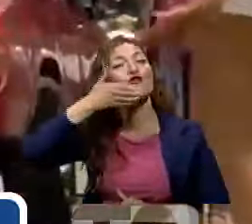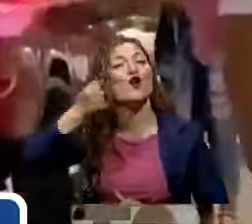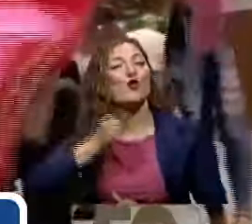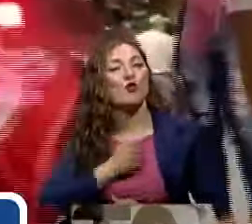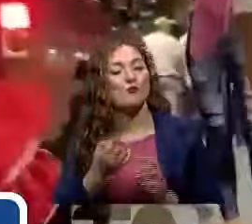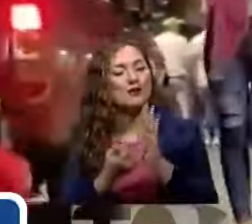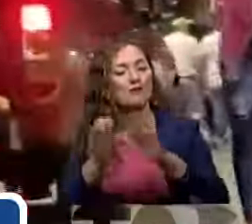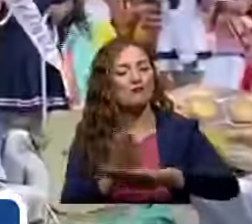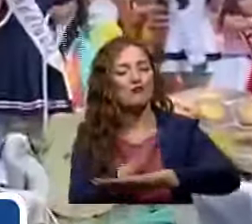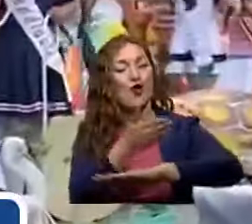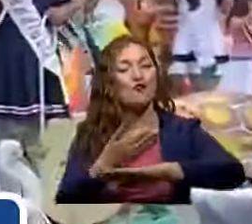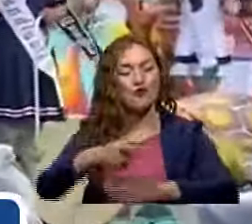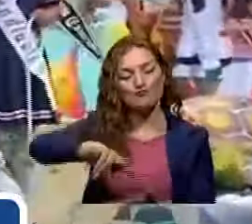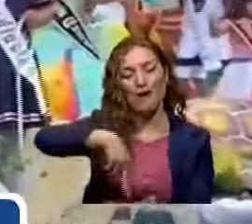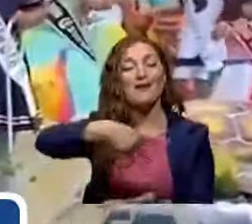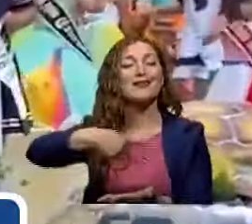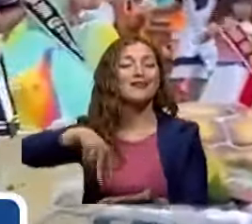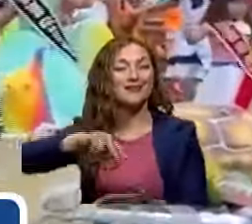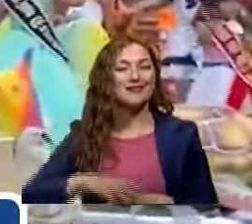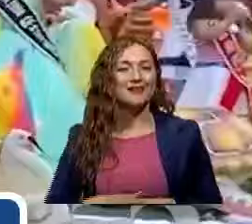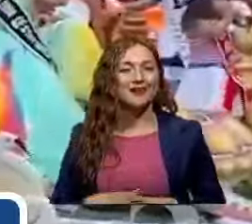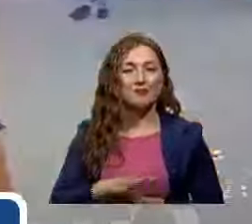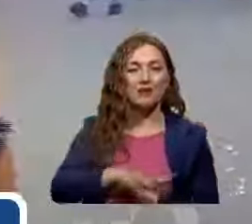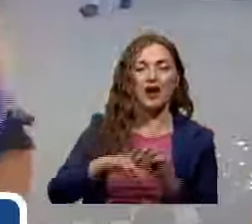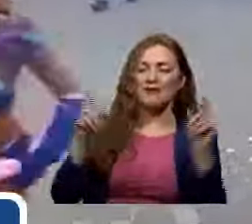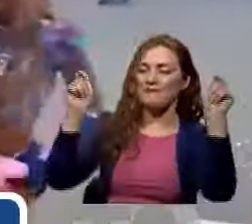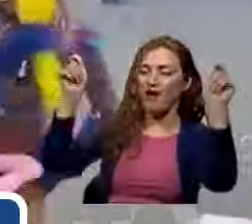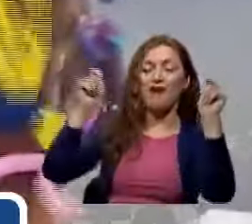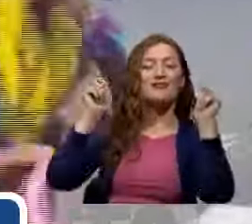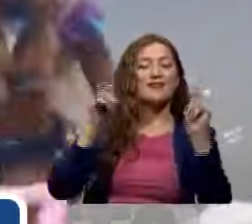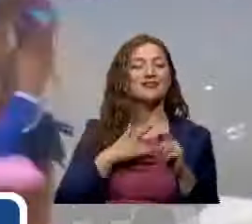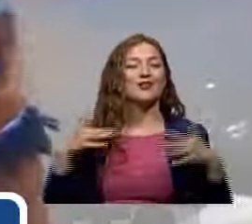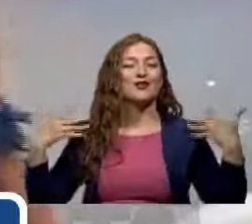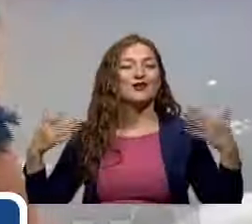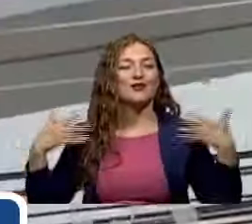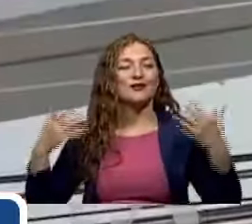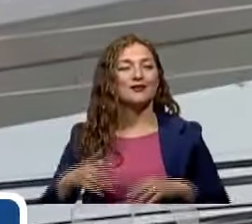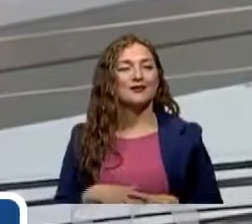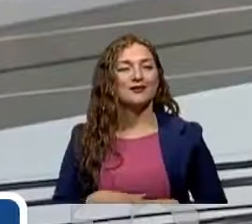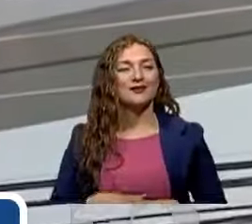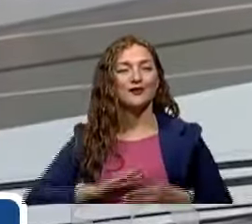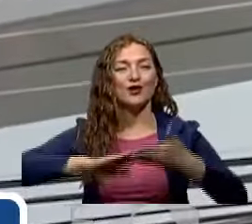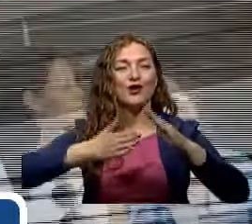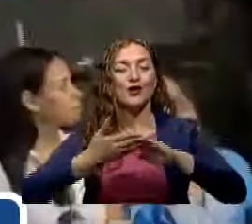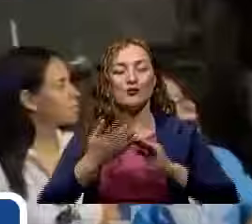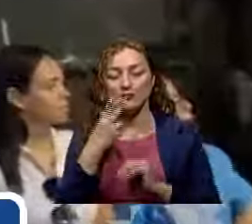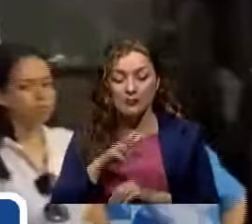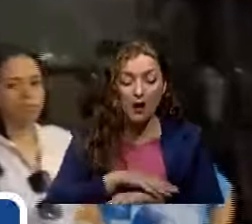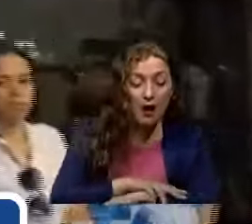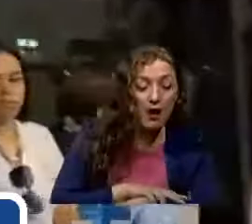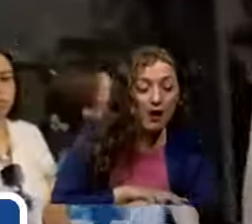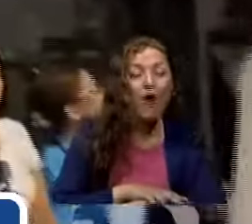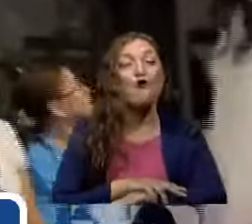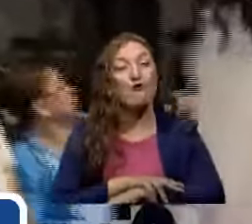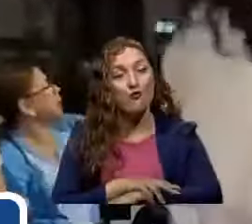local. La música y los bailes típicos crearon un ambiente festivo y lleno de alegría, donde la comunidad pudo apreciar y